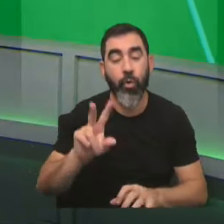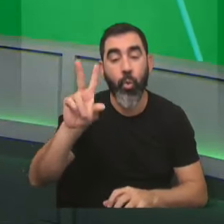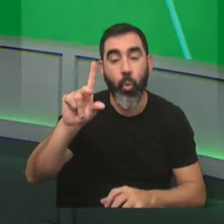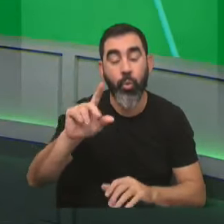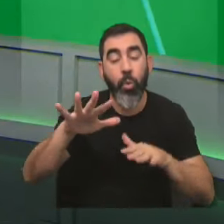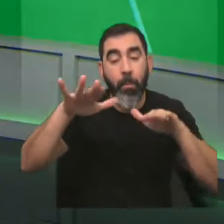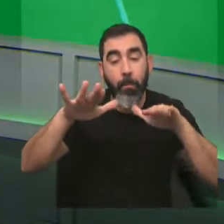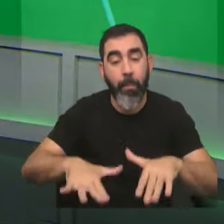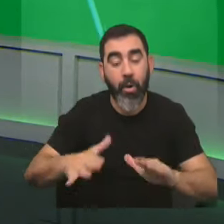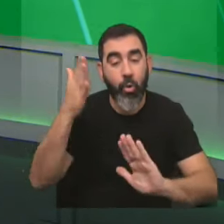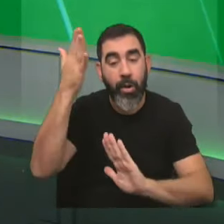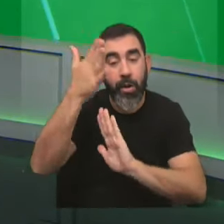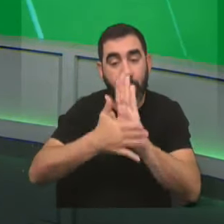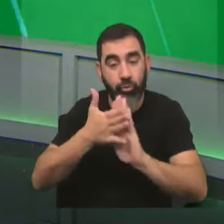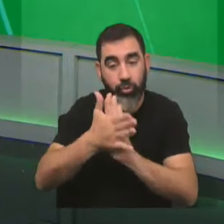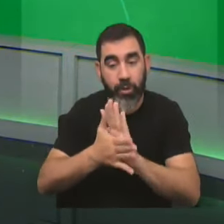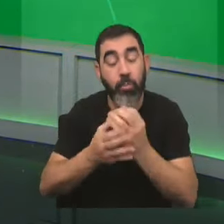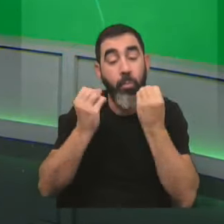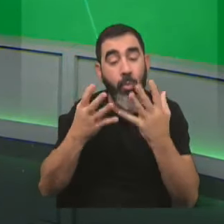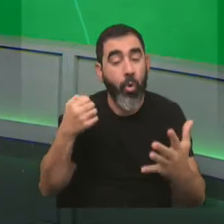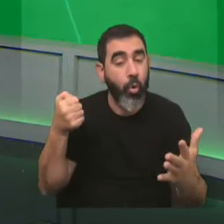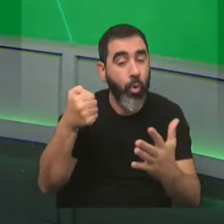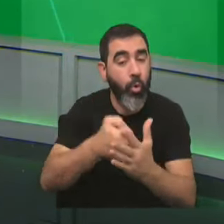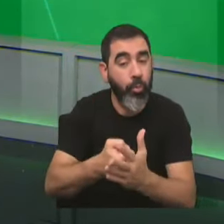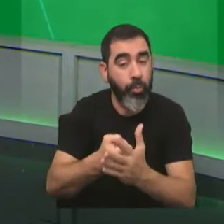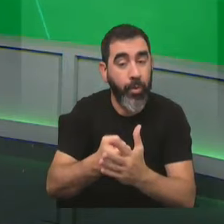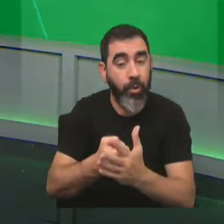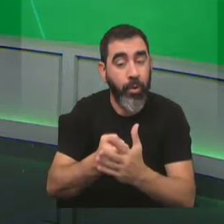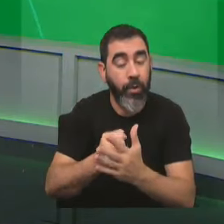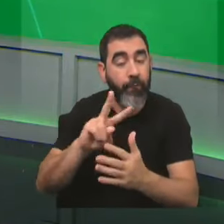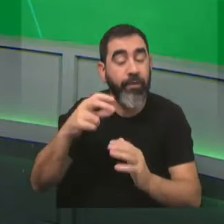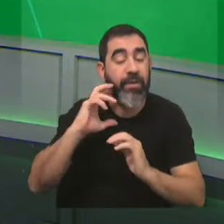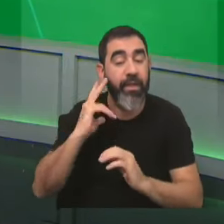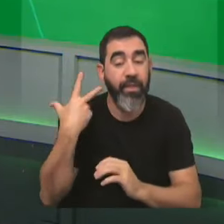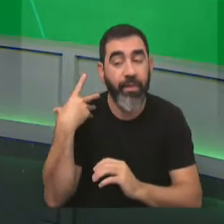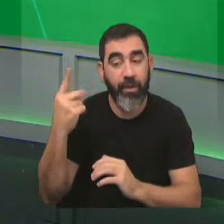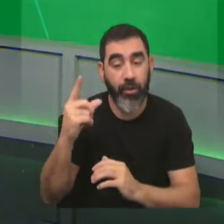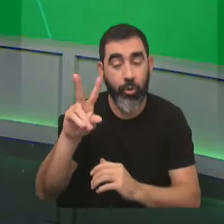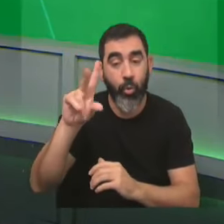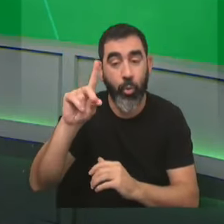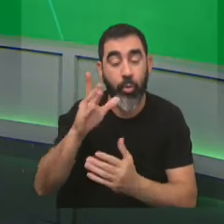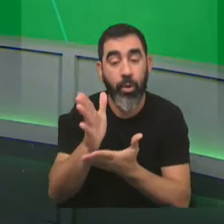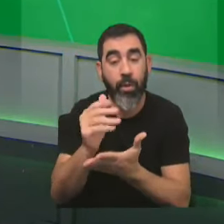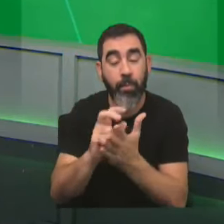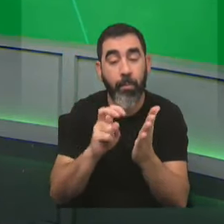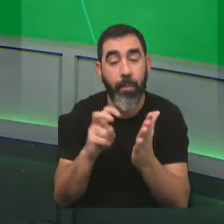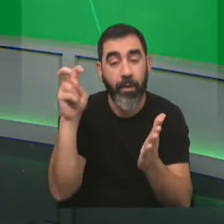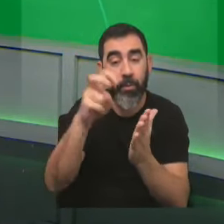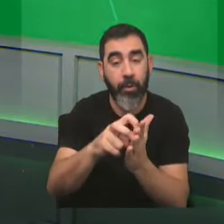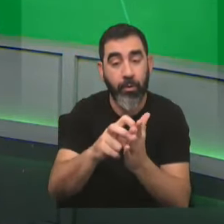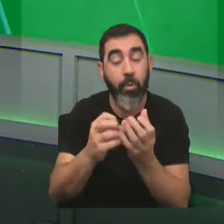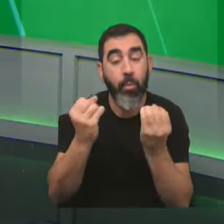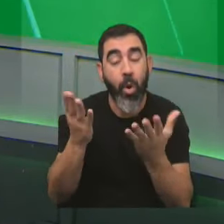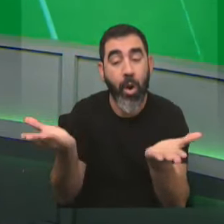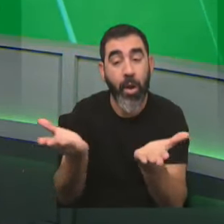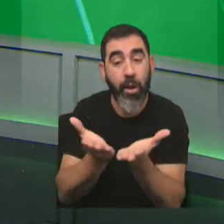realizando hoy un paro a nivel nacional esto es por la agresión que sufrió un subdirector de utu del departamento de salto la agresión fue ejercida por